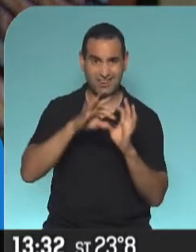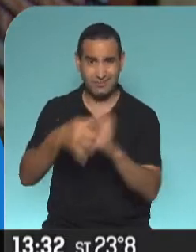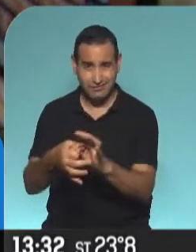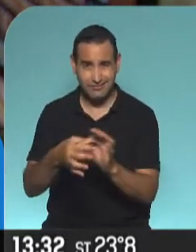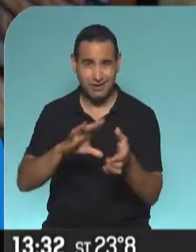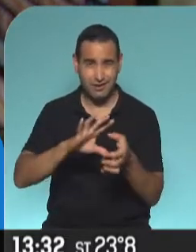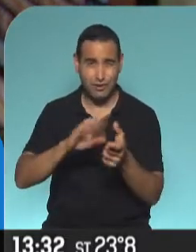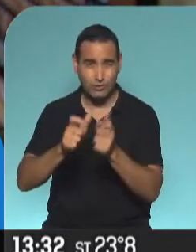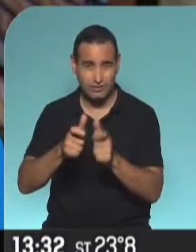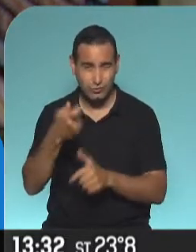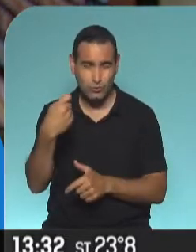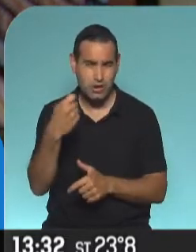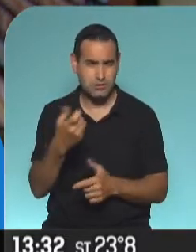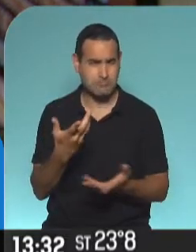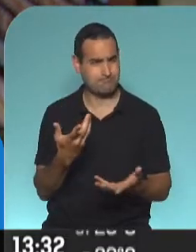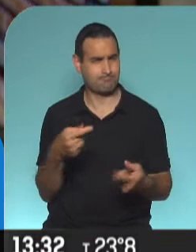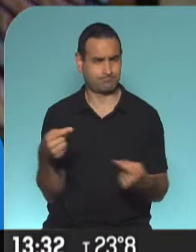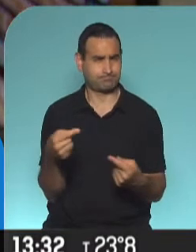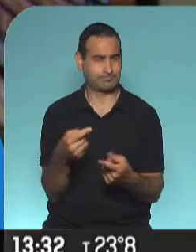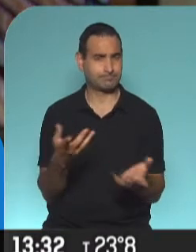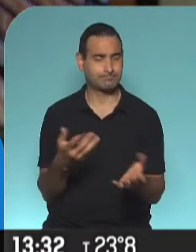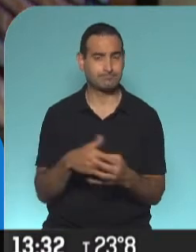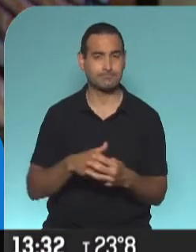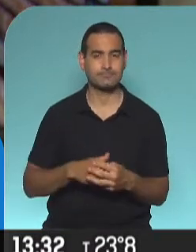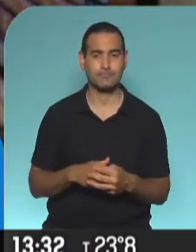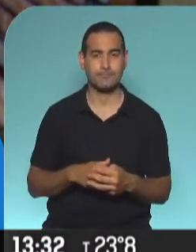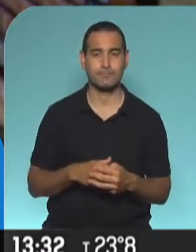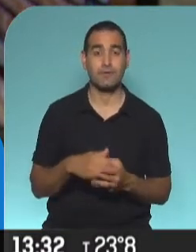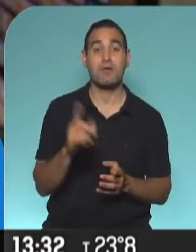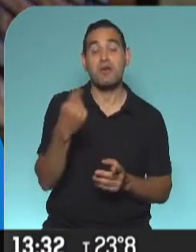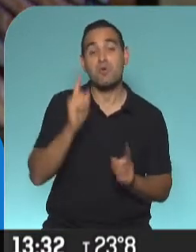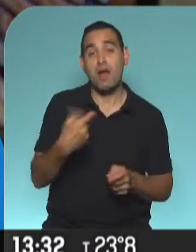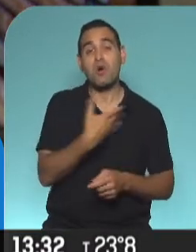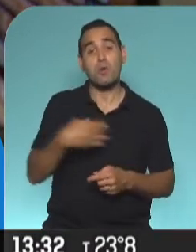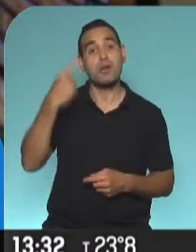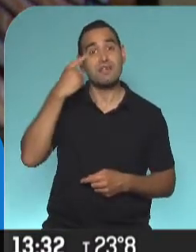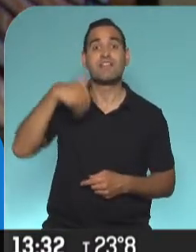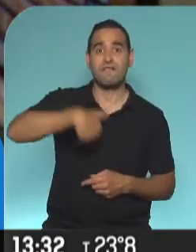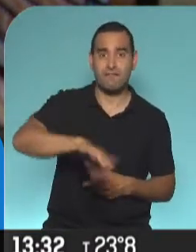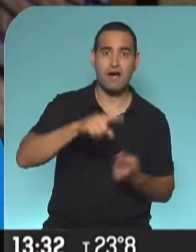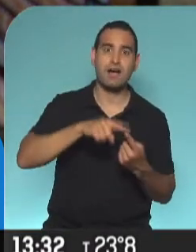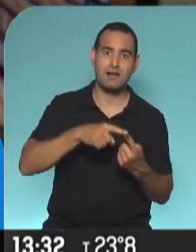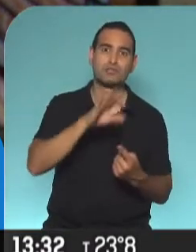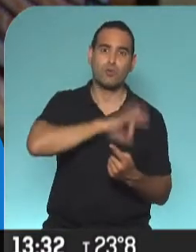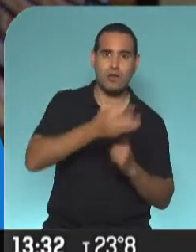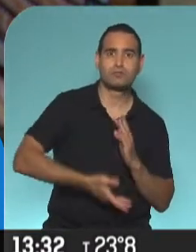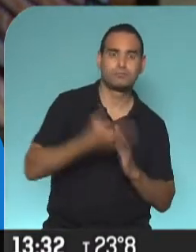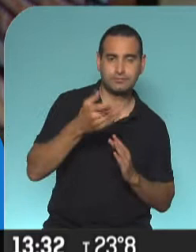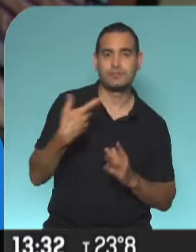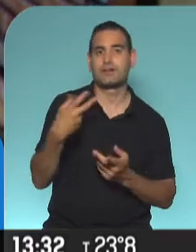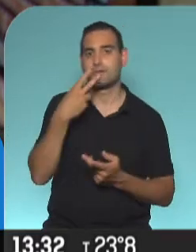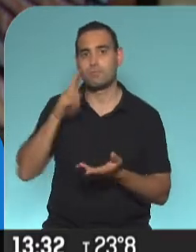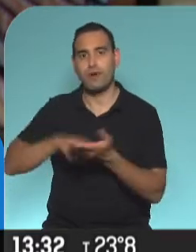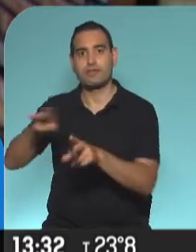dos elementos van a crecer mucho, con lo cual te va a permitir recuperar inclusive por encima de la